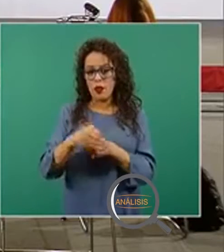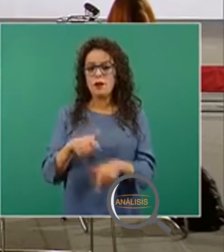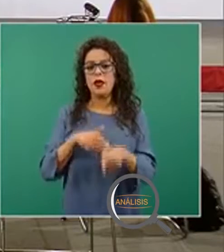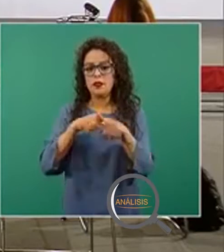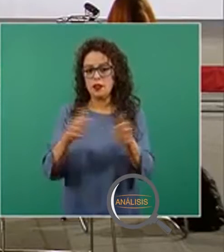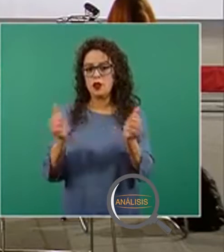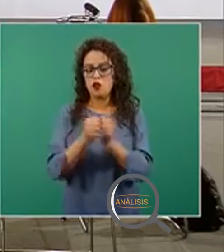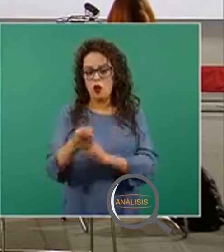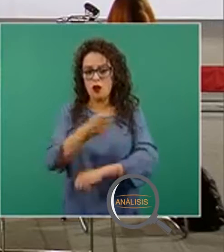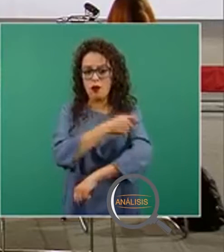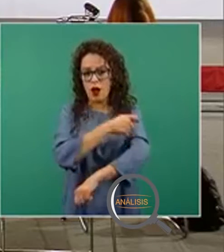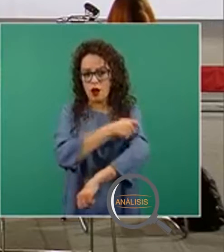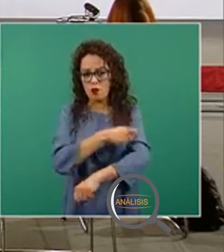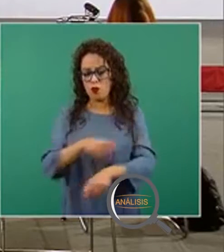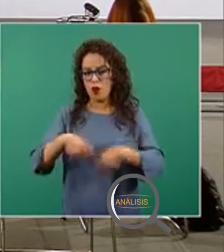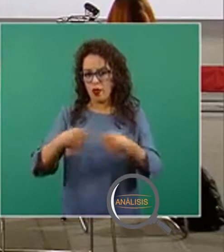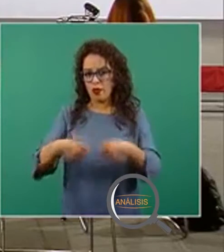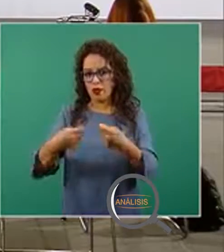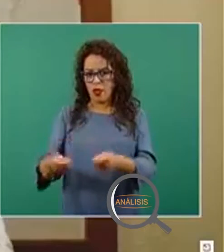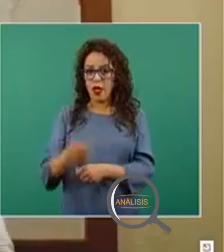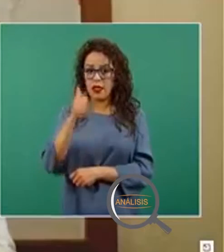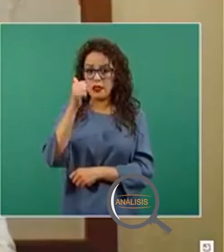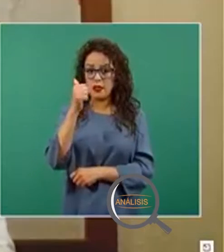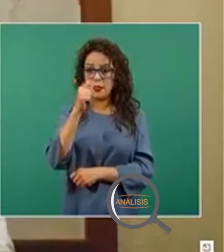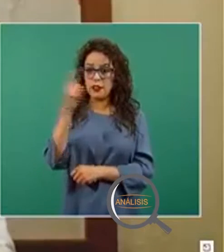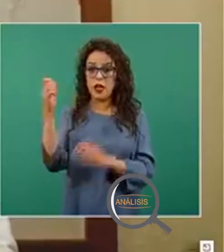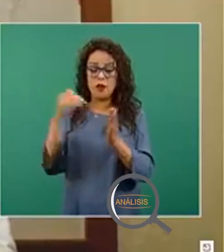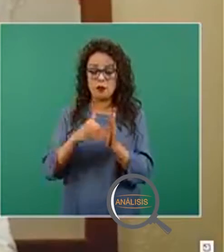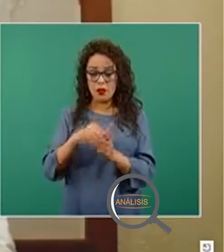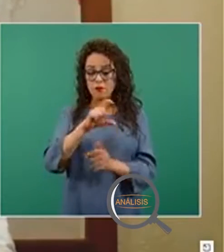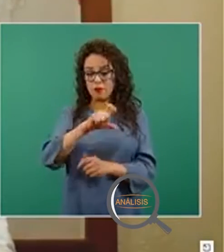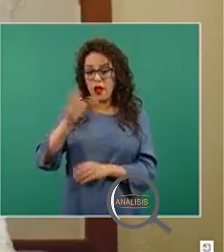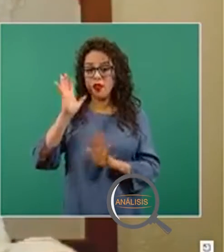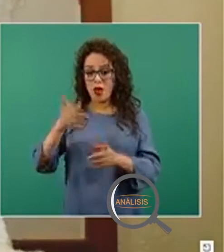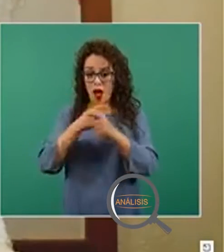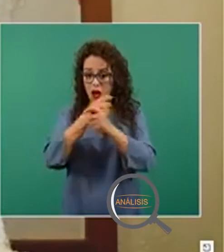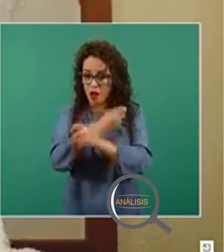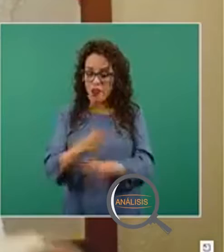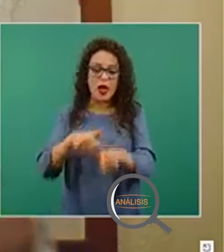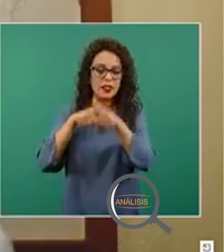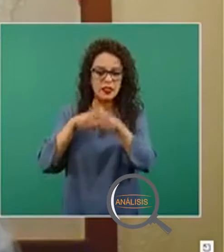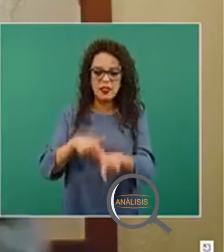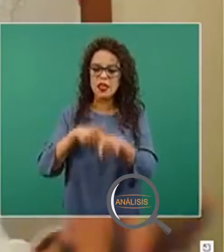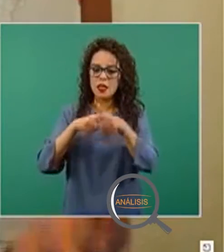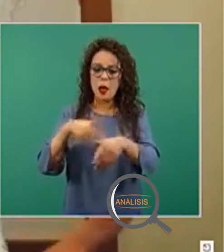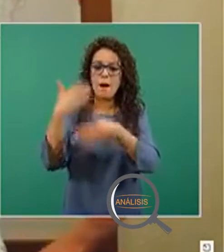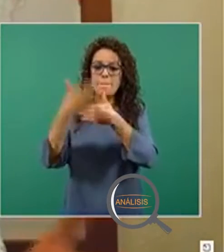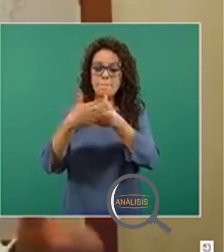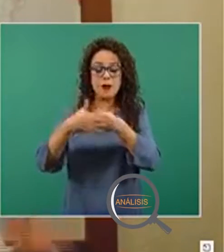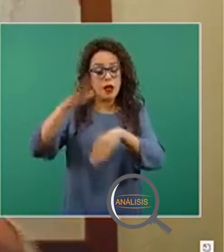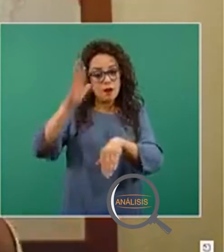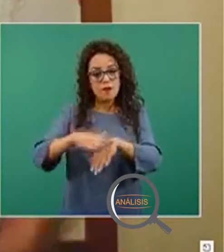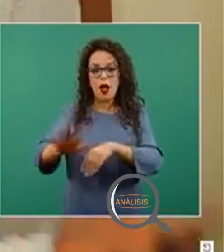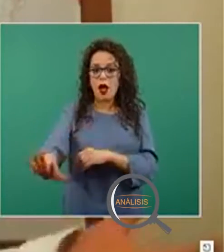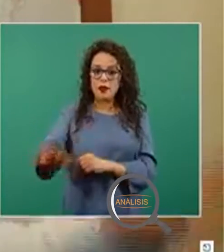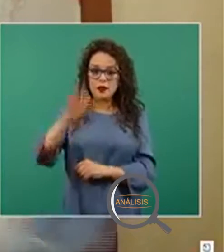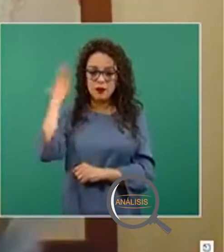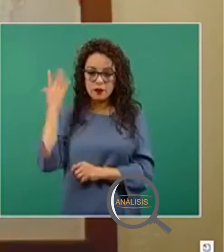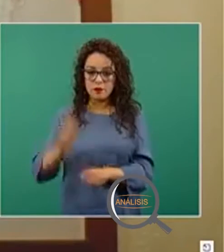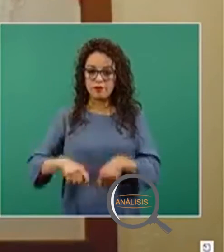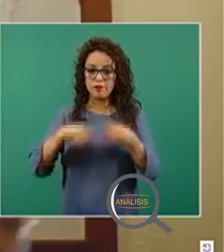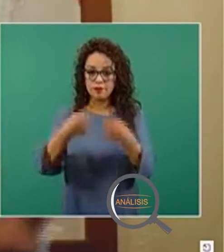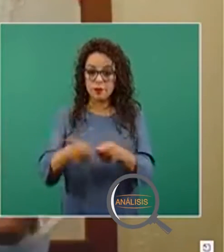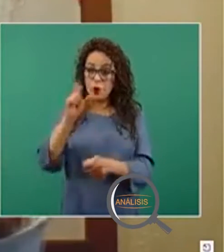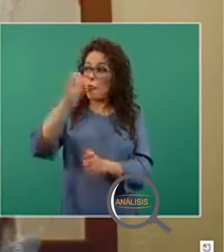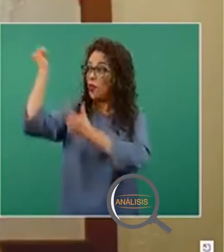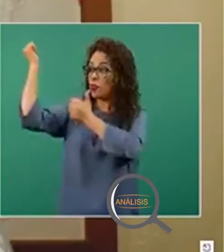de 6.100.000 dosis y seguiremos próximamente de una manera mucho más acelerada con la vacuna que vaya